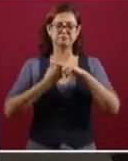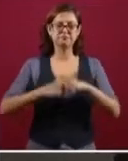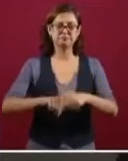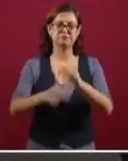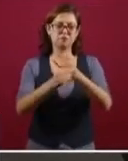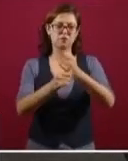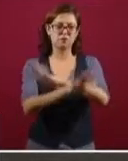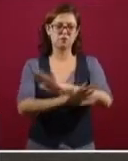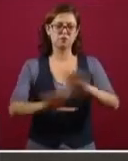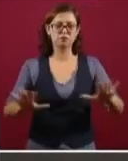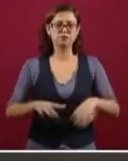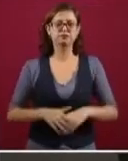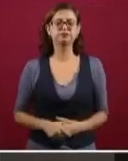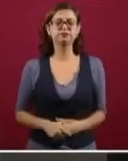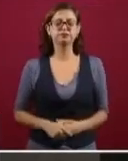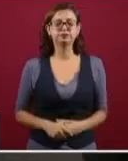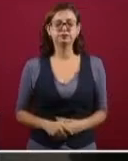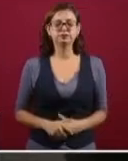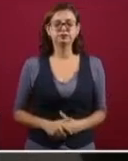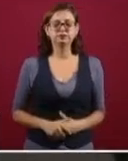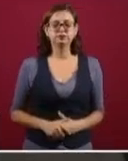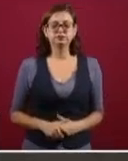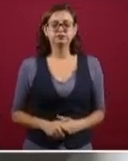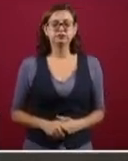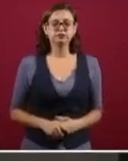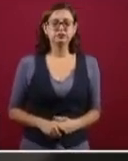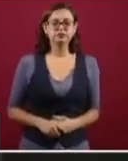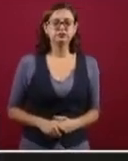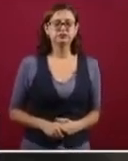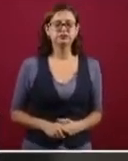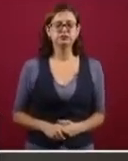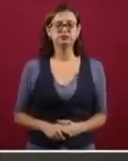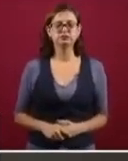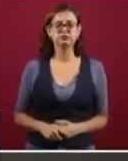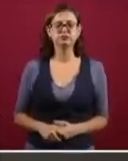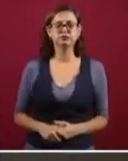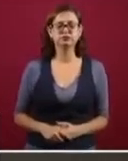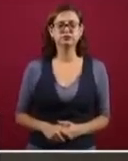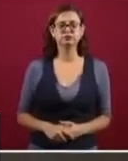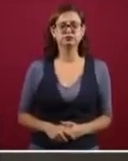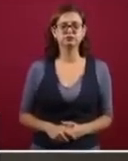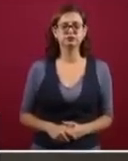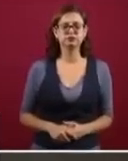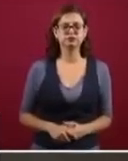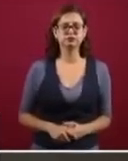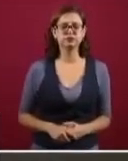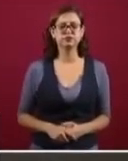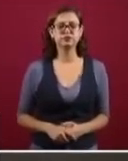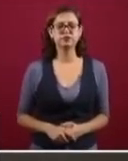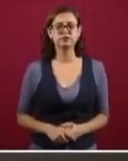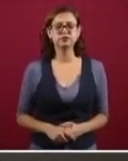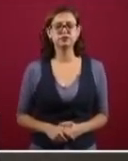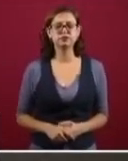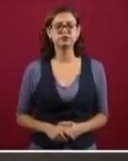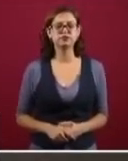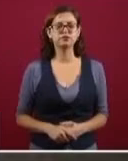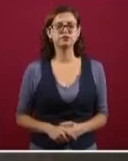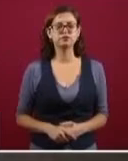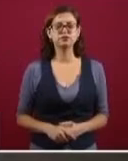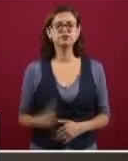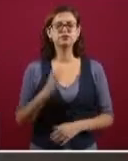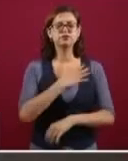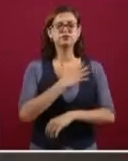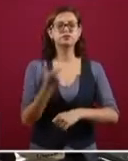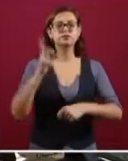resuelva este tema legal para evaluar la posibilidad o no de dar trámite a un indulto y prisión domiciliaria por complicaciones de una enfermedad pulmonar